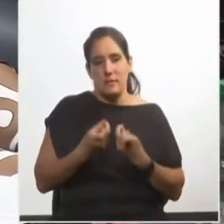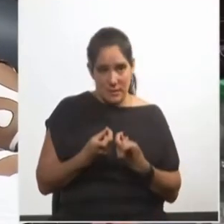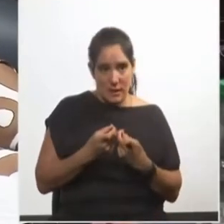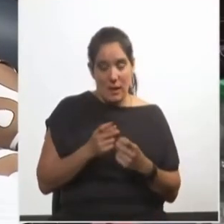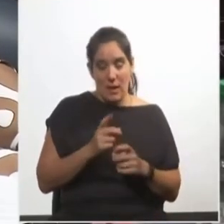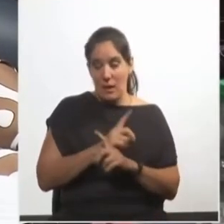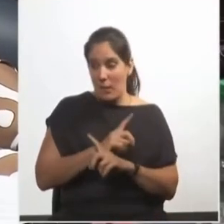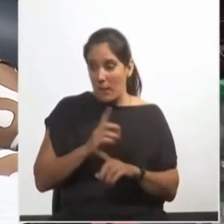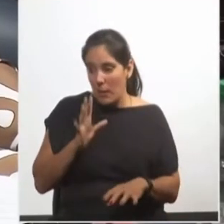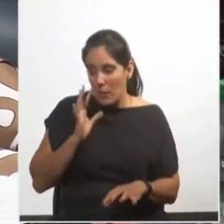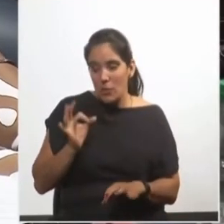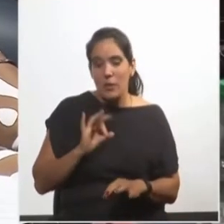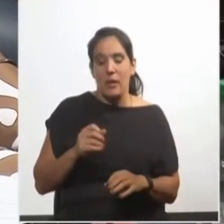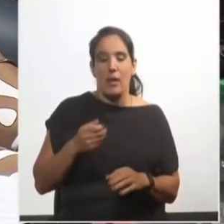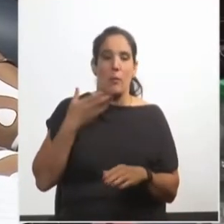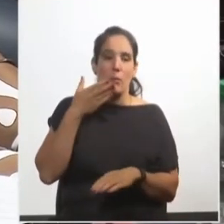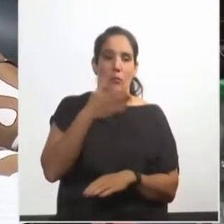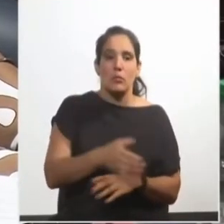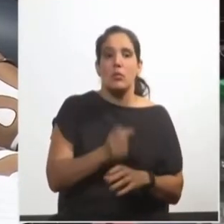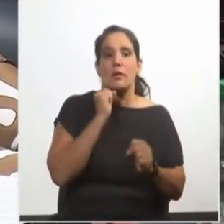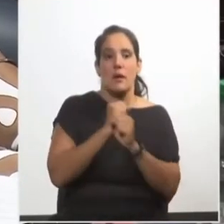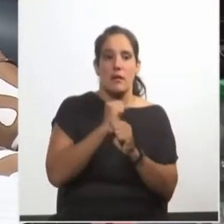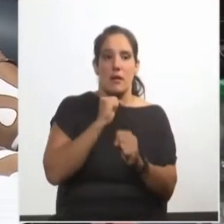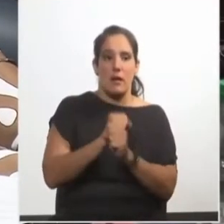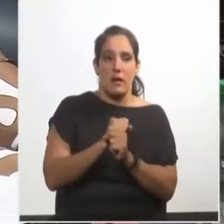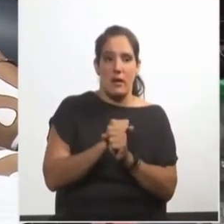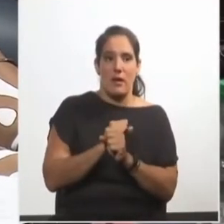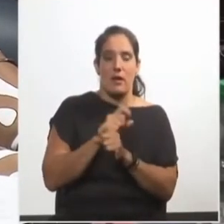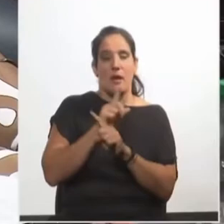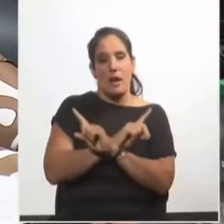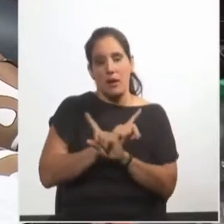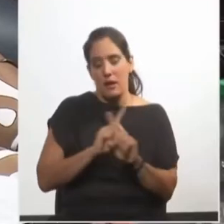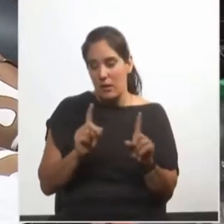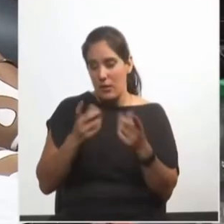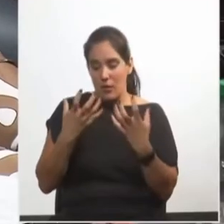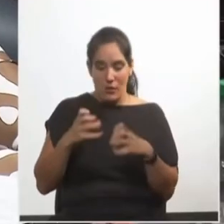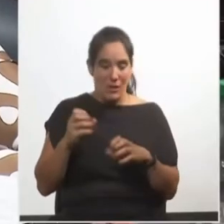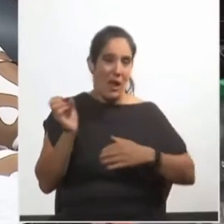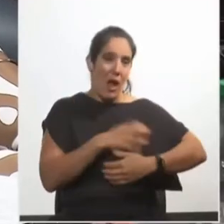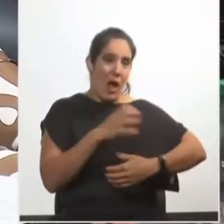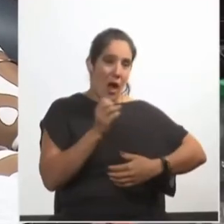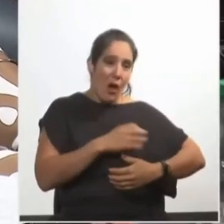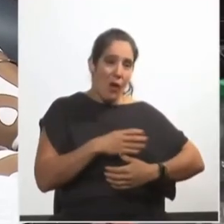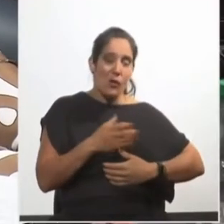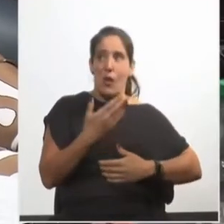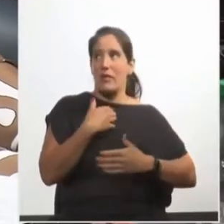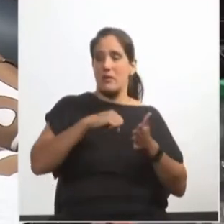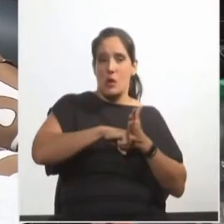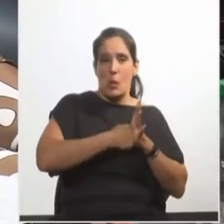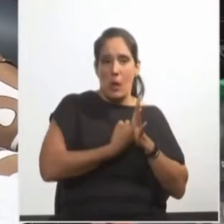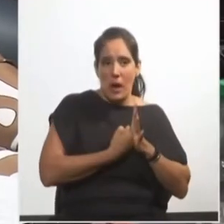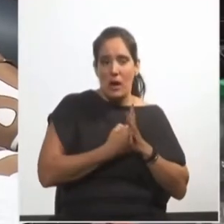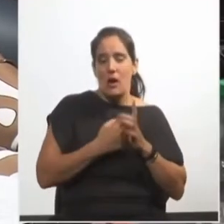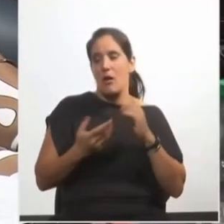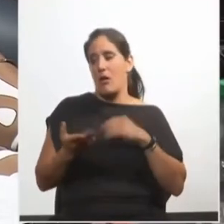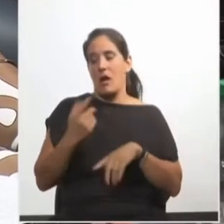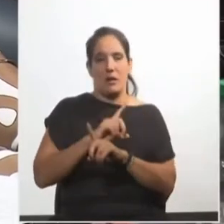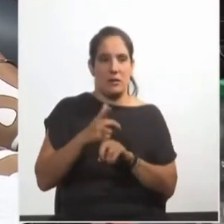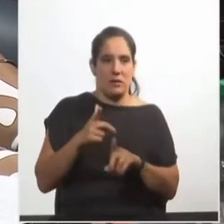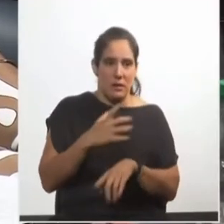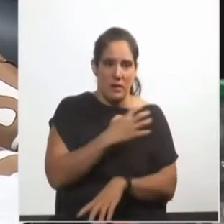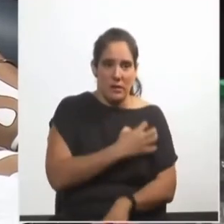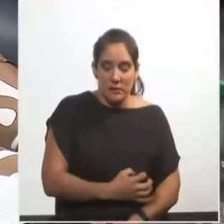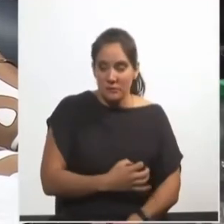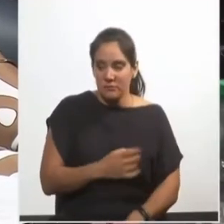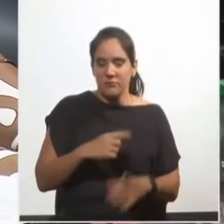menos posibilidades tienen de acceder a trabajos, las que no tienen ahorro previo, las más vulnerables y las que